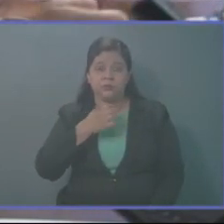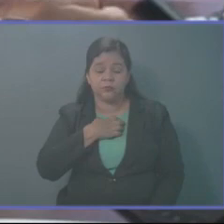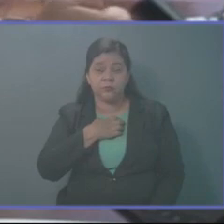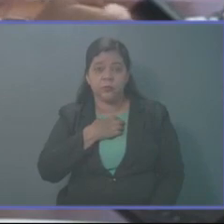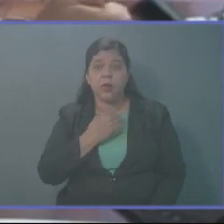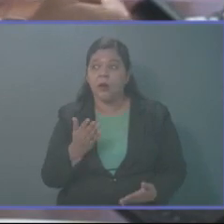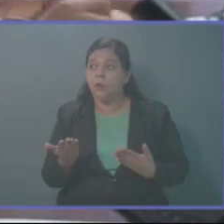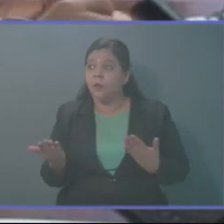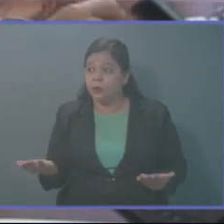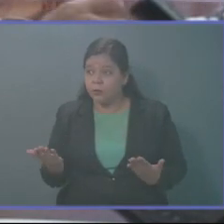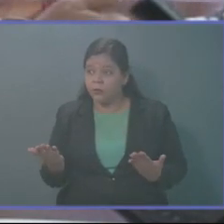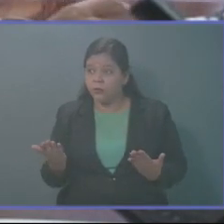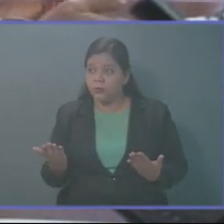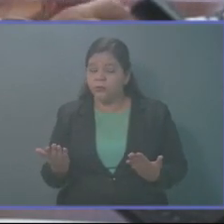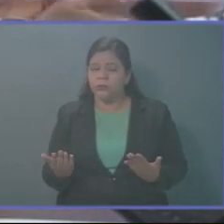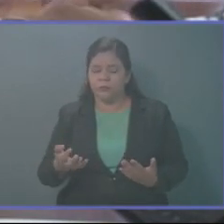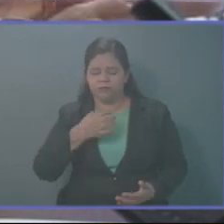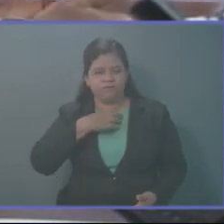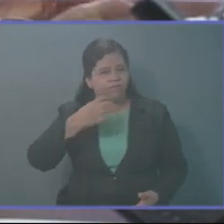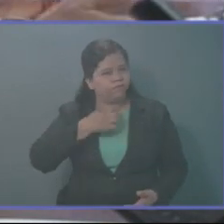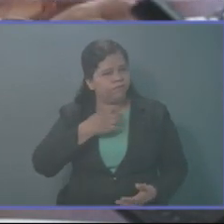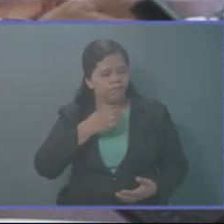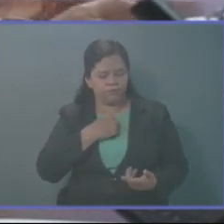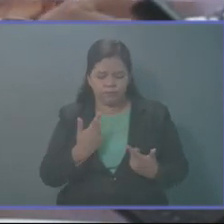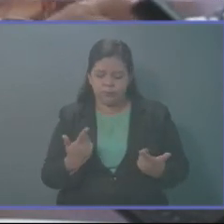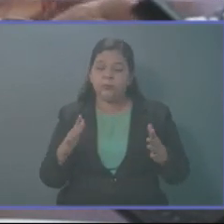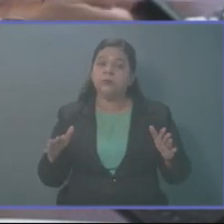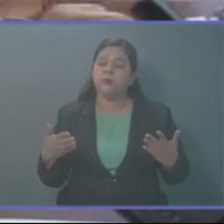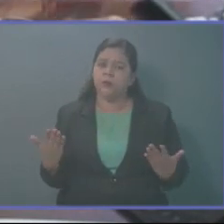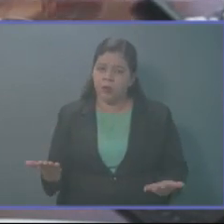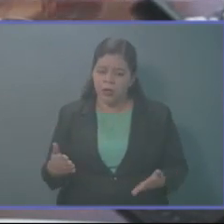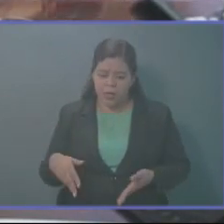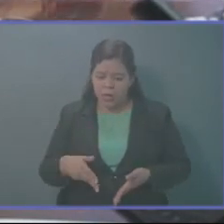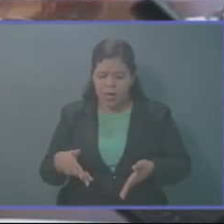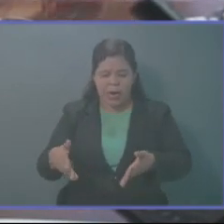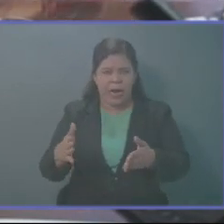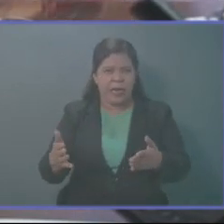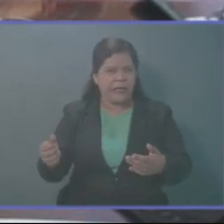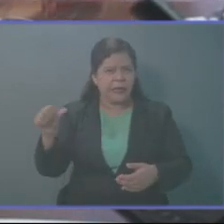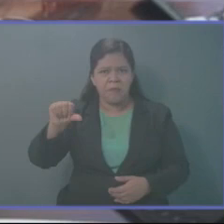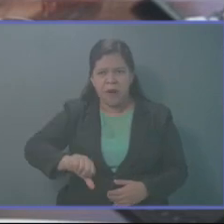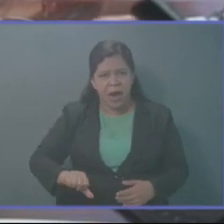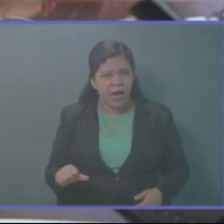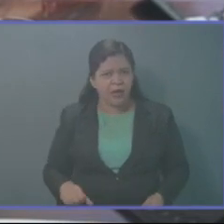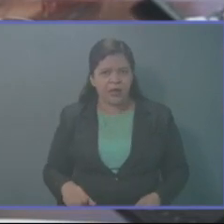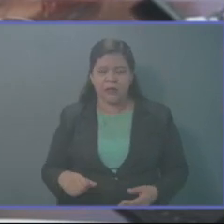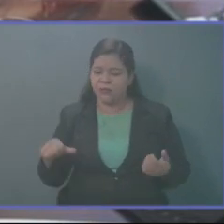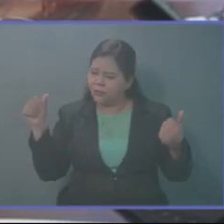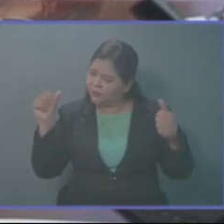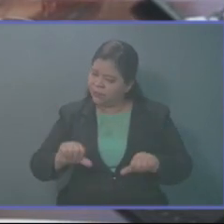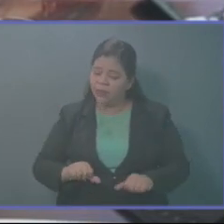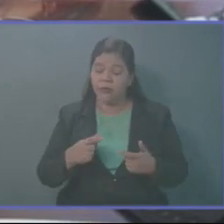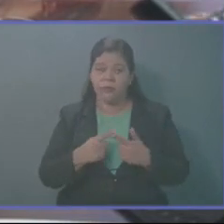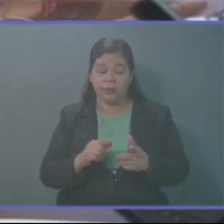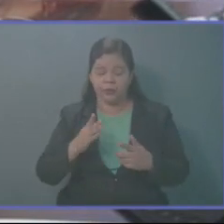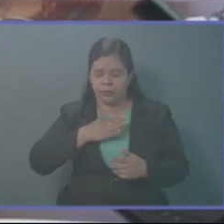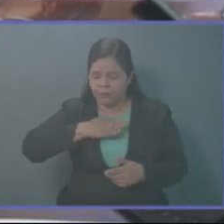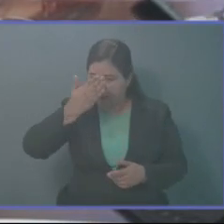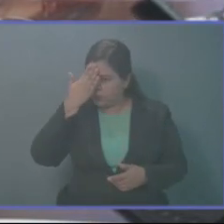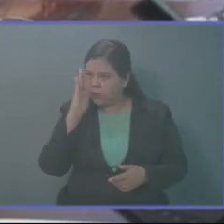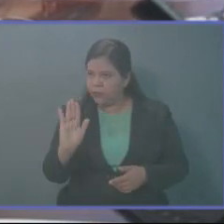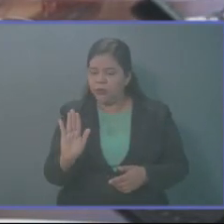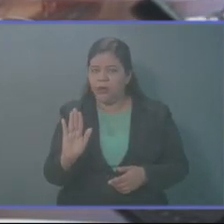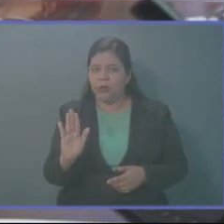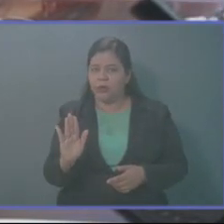con muchísimo ahínco de que están muy mal los caminos. Entonces yo no sé si haríamos más mal que